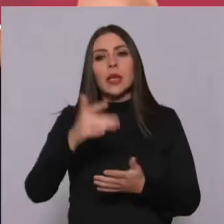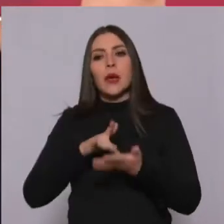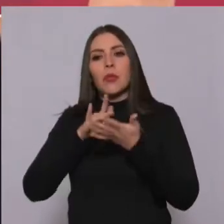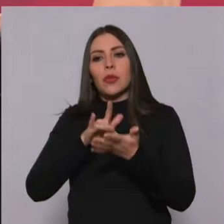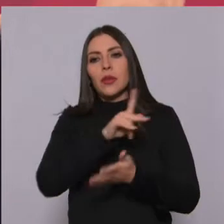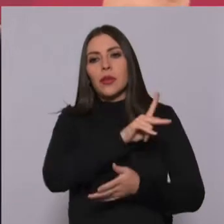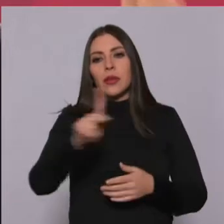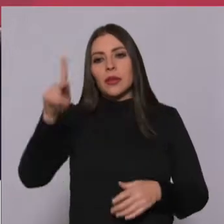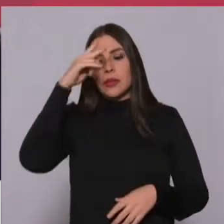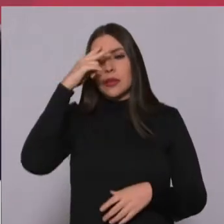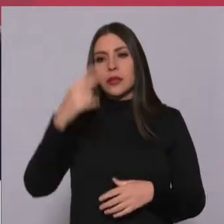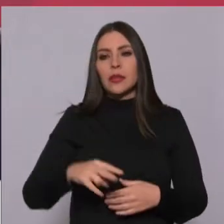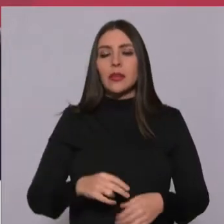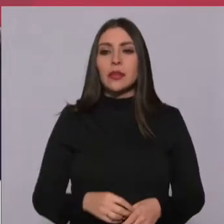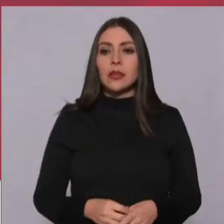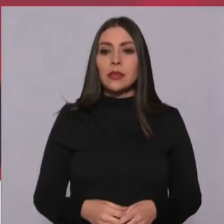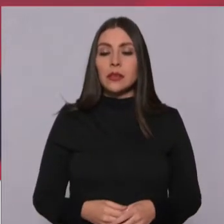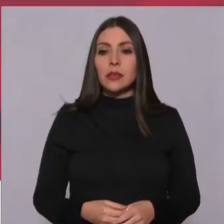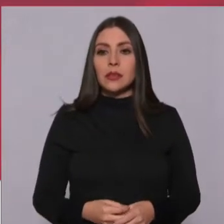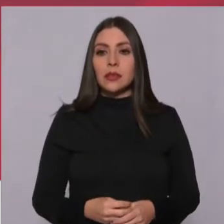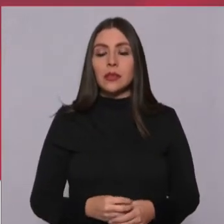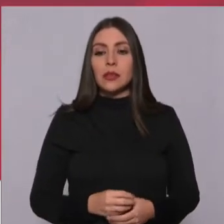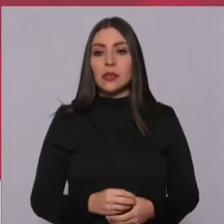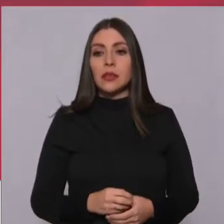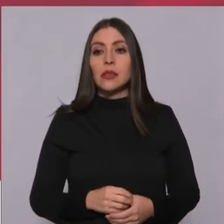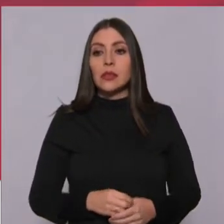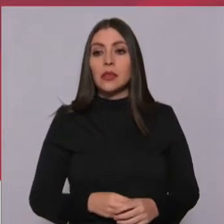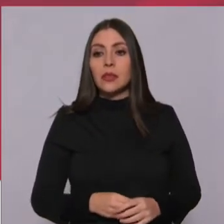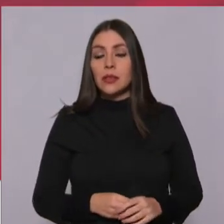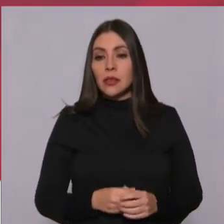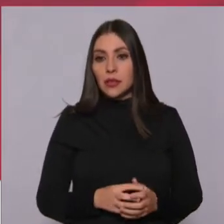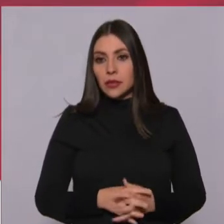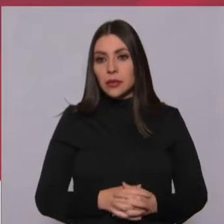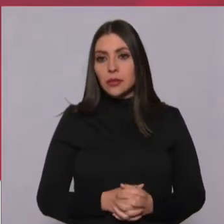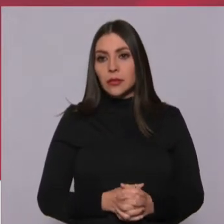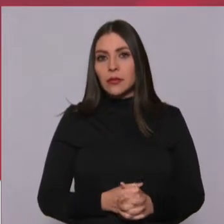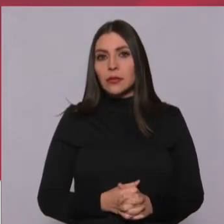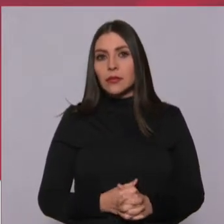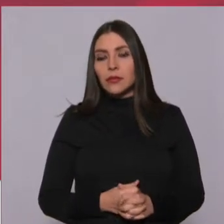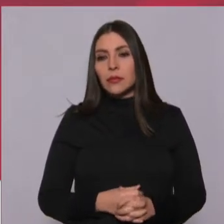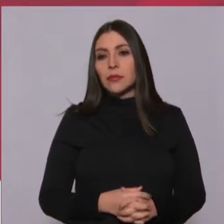Porque pueden haber buenas intenciones, puede haber presupuesto,